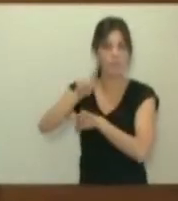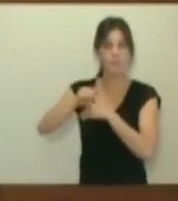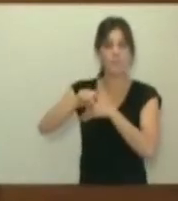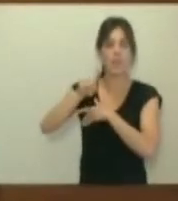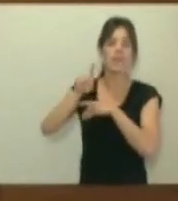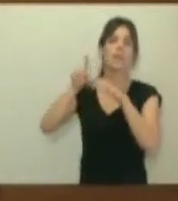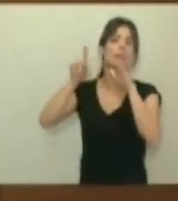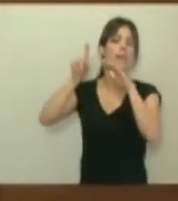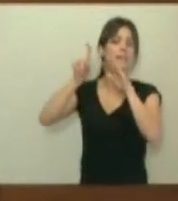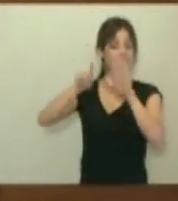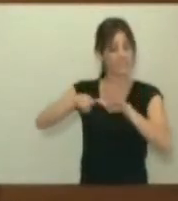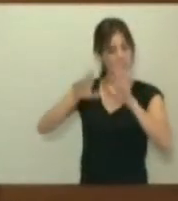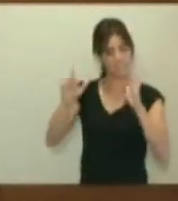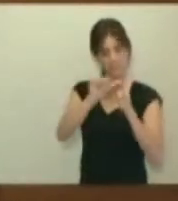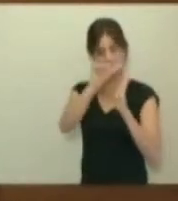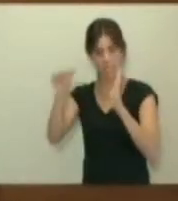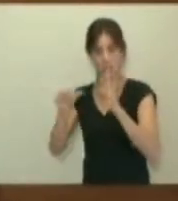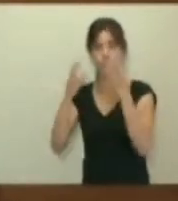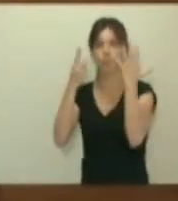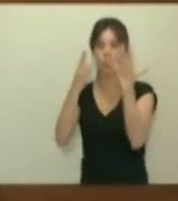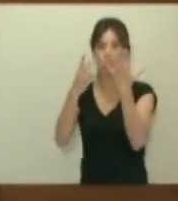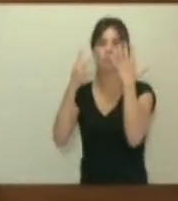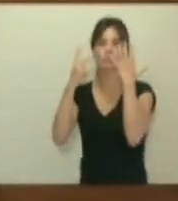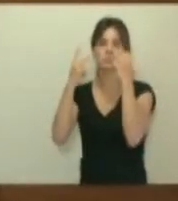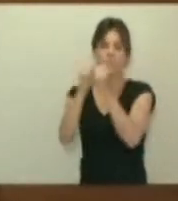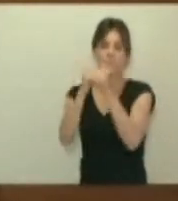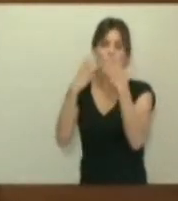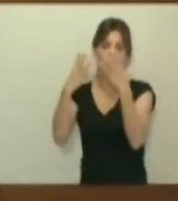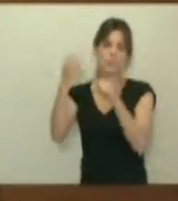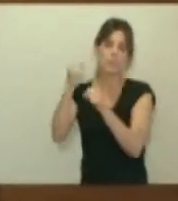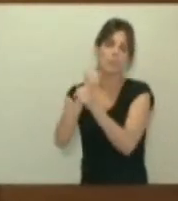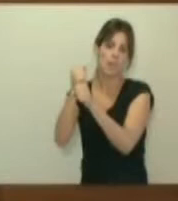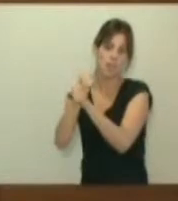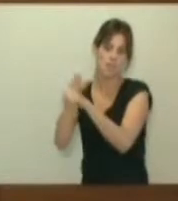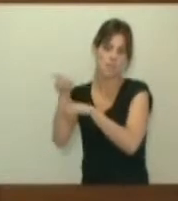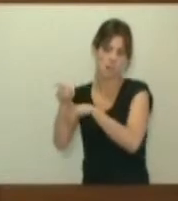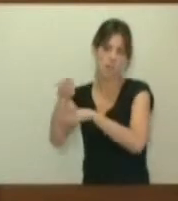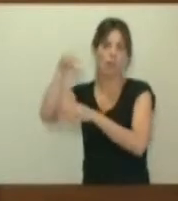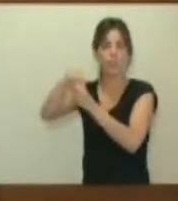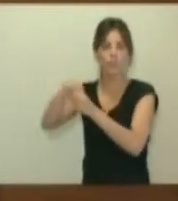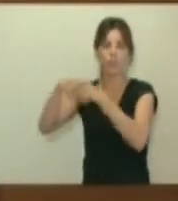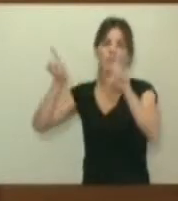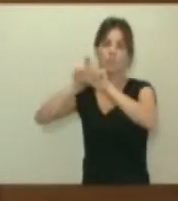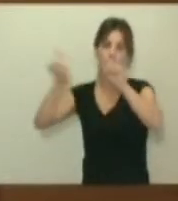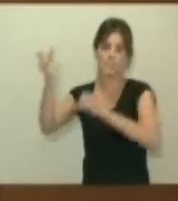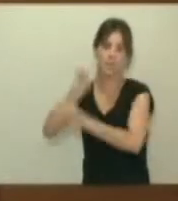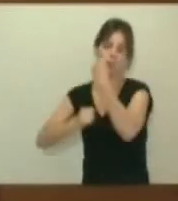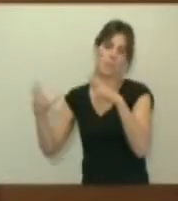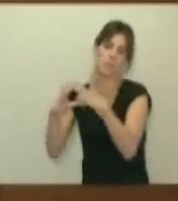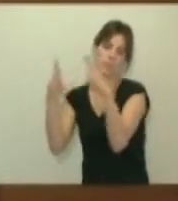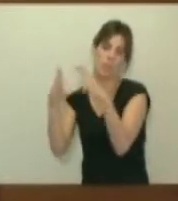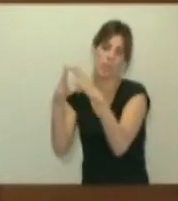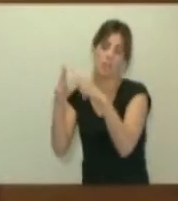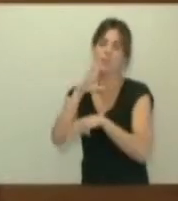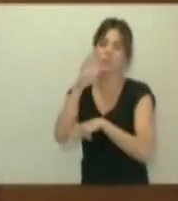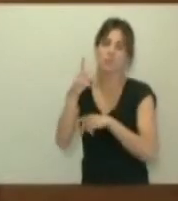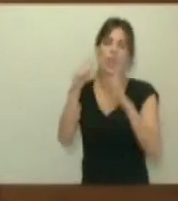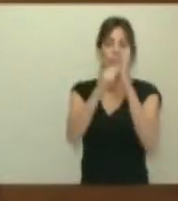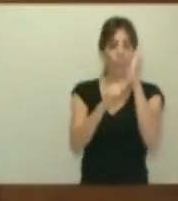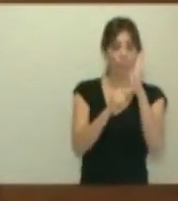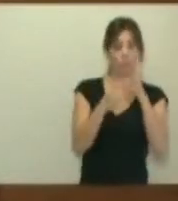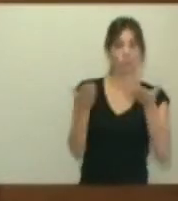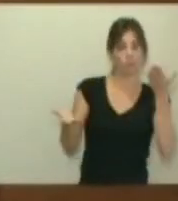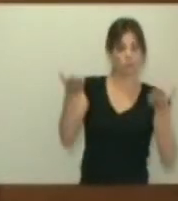han generado 837 nuevos puestos de trabajo en empresas de economía social. Por lo tanto, estos datos son